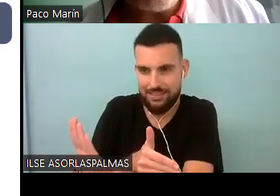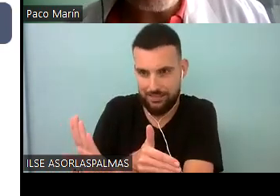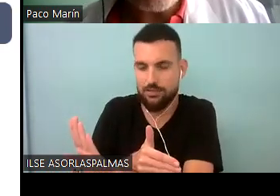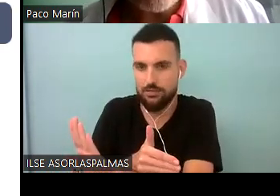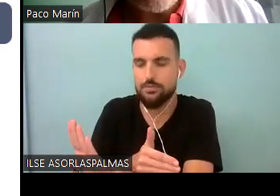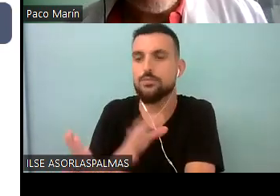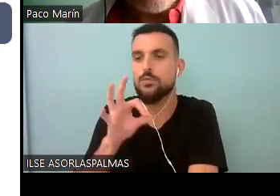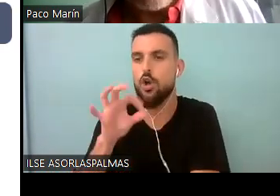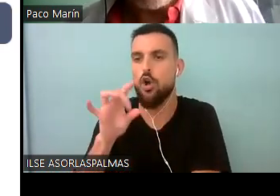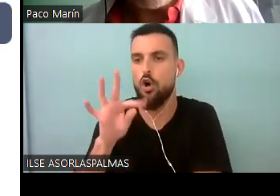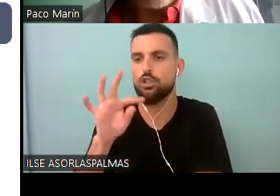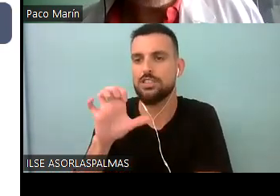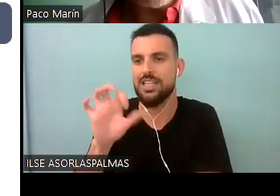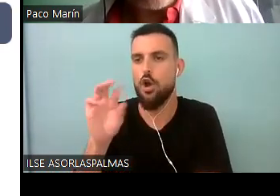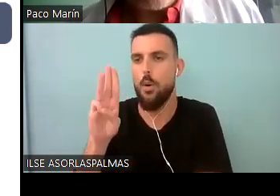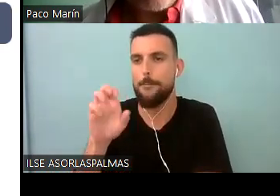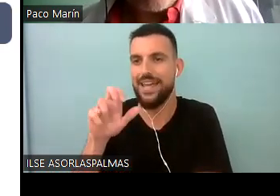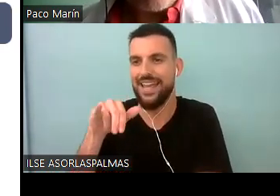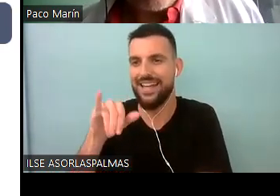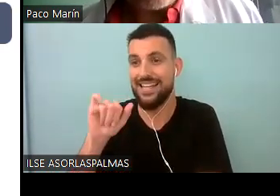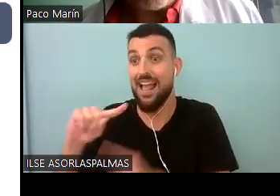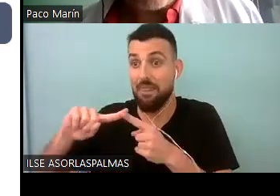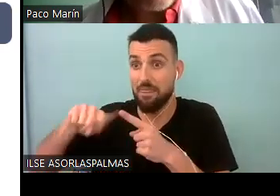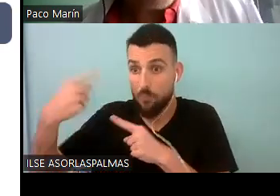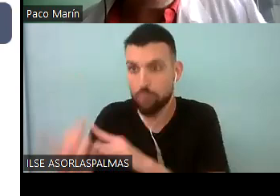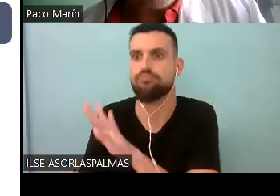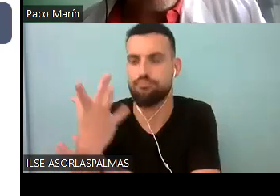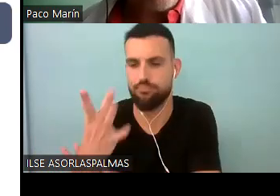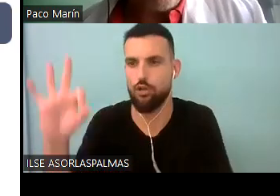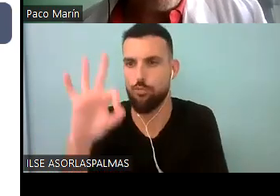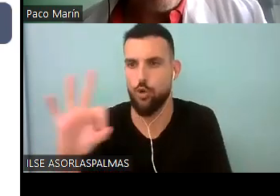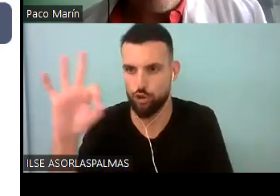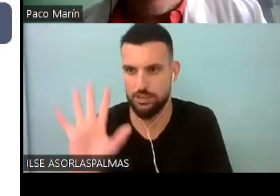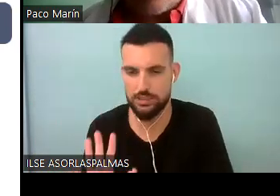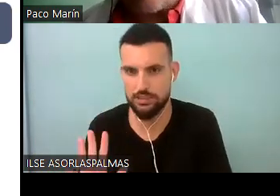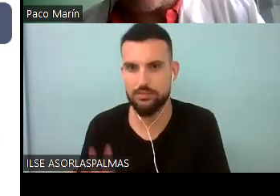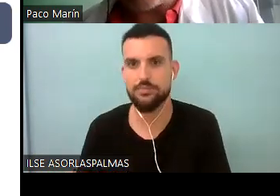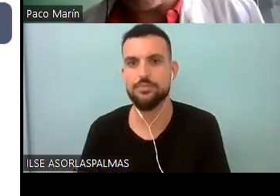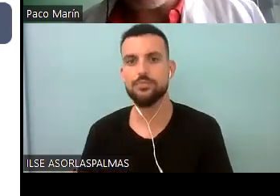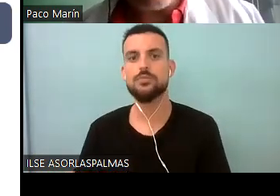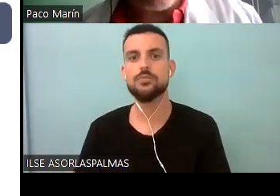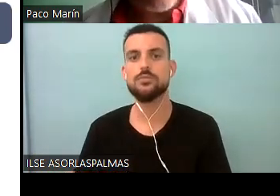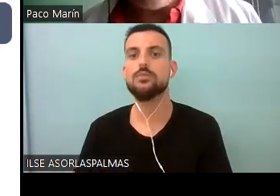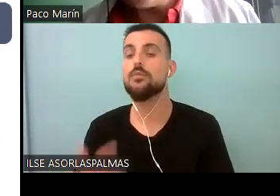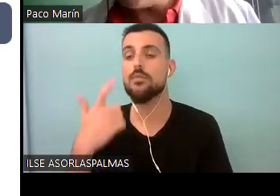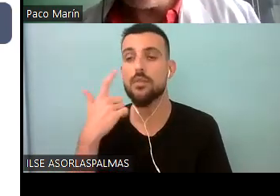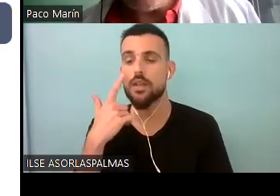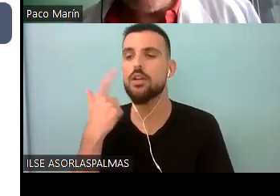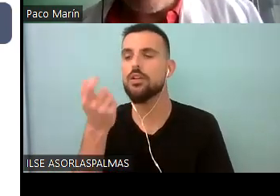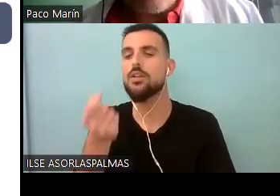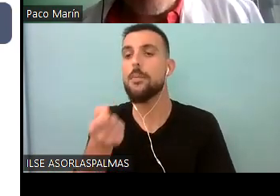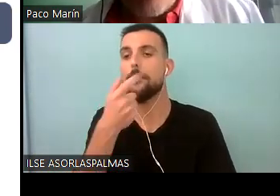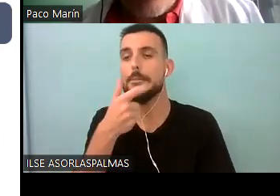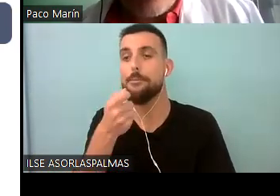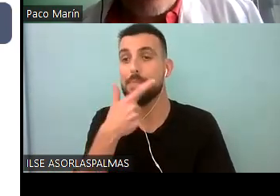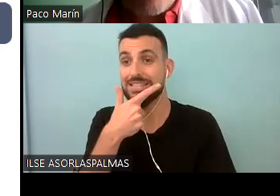médico, porque veréis que nosotros lo que hacemos con respecto a la medicación, no damos lo mismo